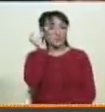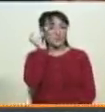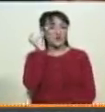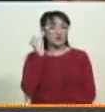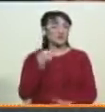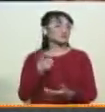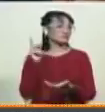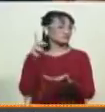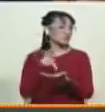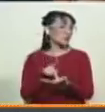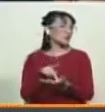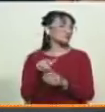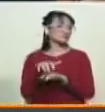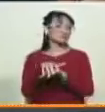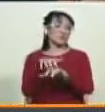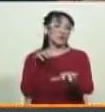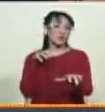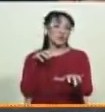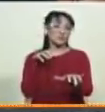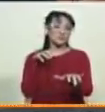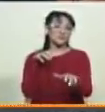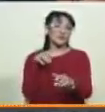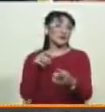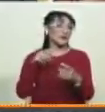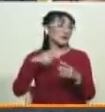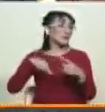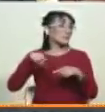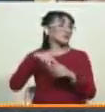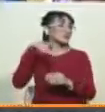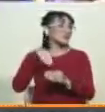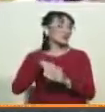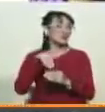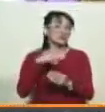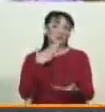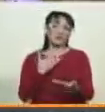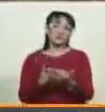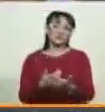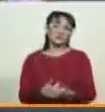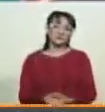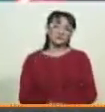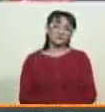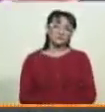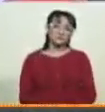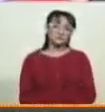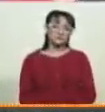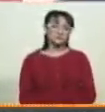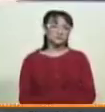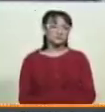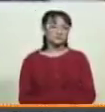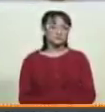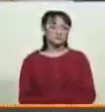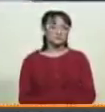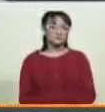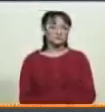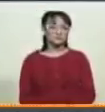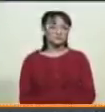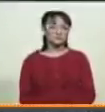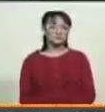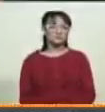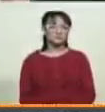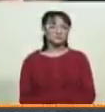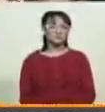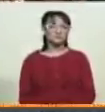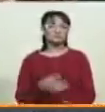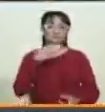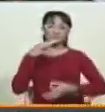que han acudido por millones a las mesas de votación. Muchas gracias. ¿Se van a retirar los embajadores de ellos? Las palabras de Jorge Rodríguez